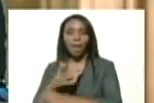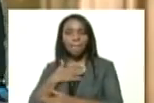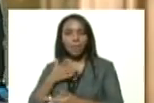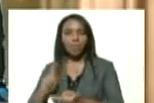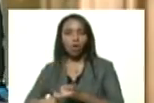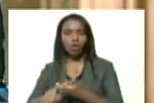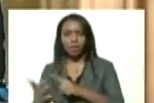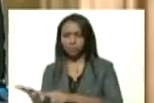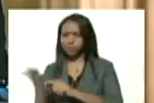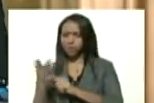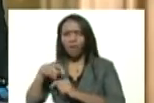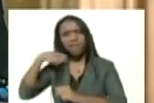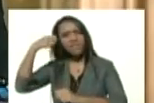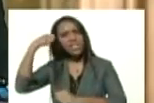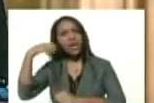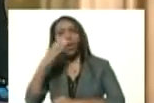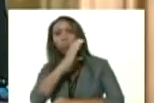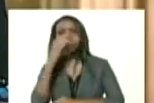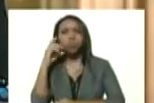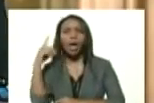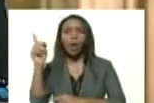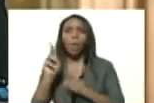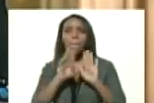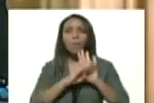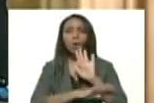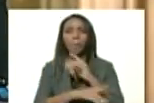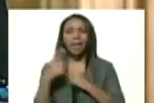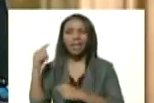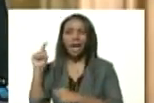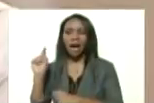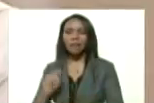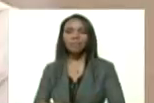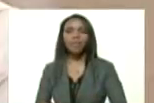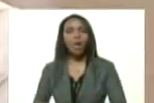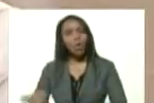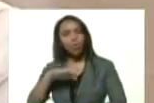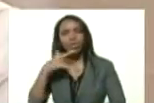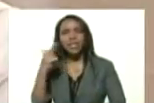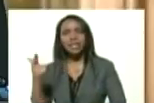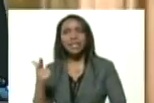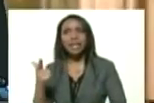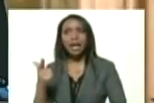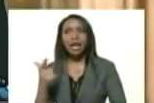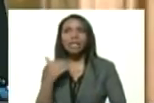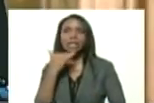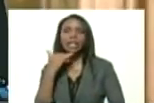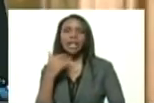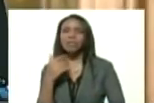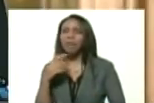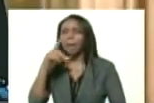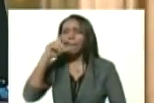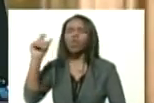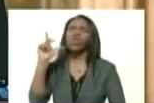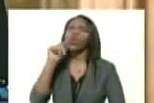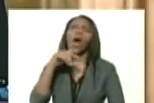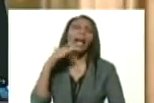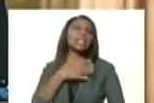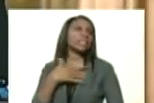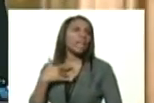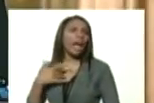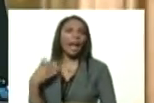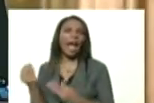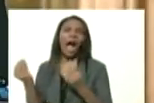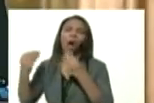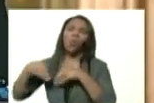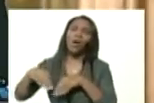un vídeo de capriles radonski en un programa que él tiene donde él decía casi como que maduro no quiere diálogo que maduro es un